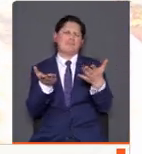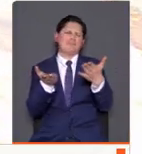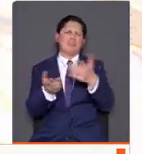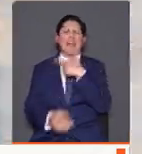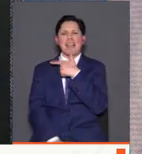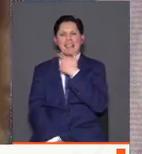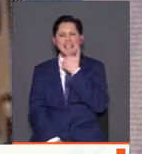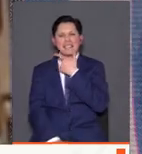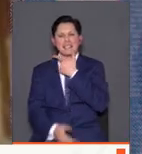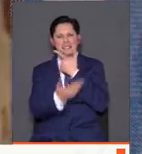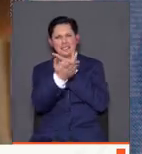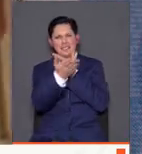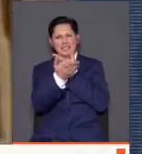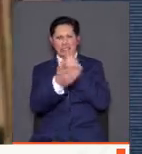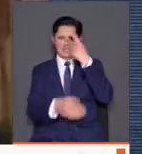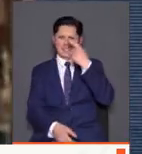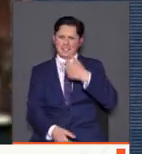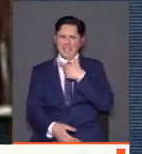más entretenida.